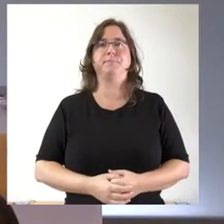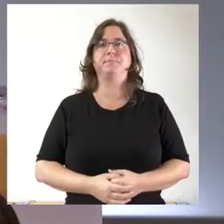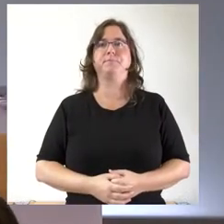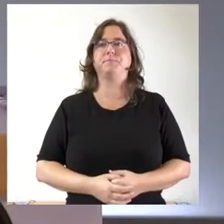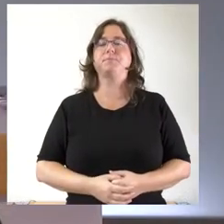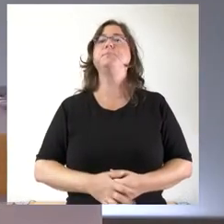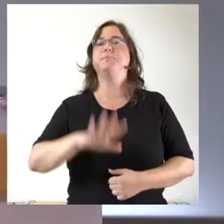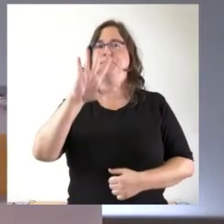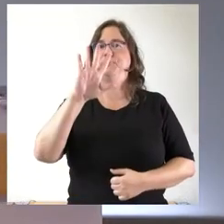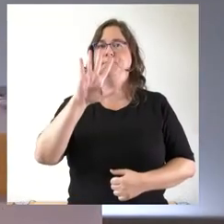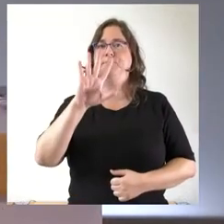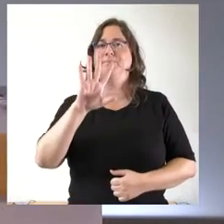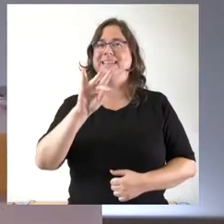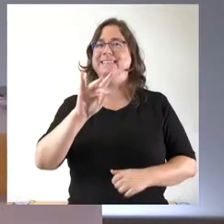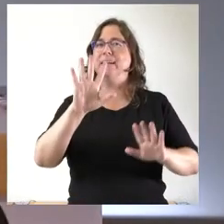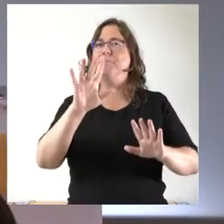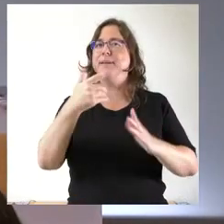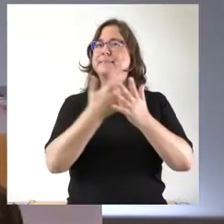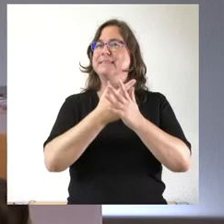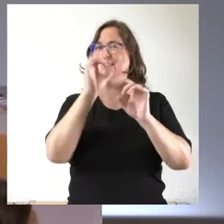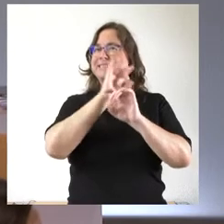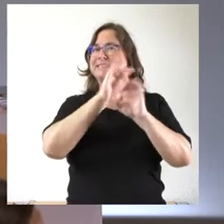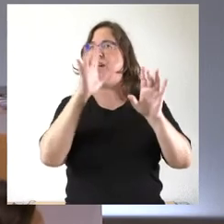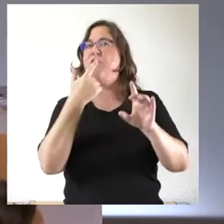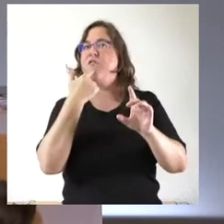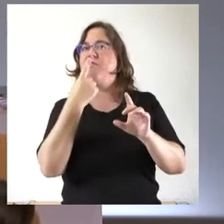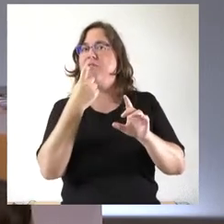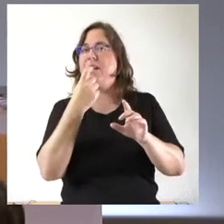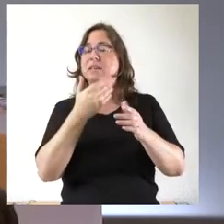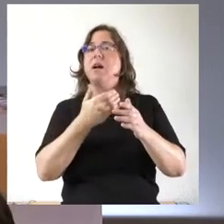Sí. Pero no ha aclarado si van a presentar o no